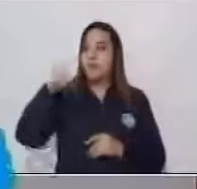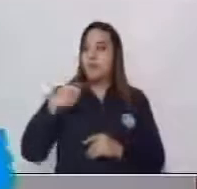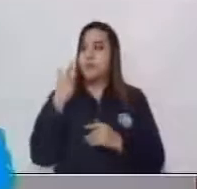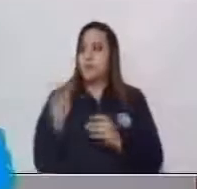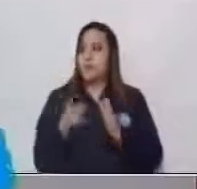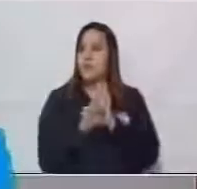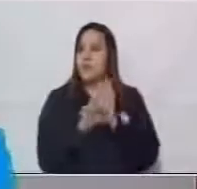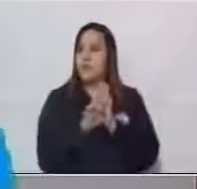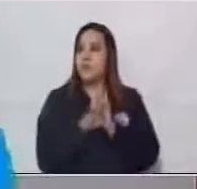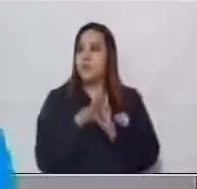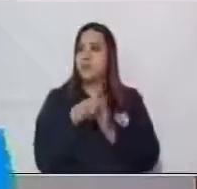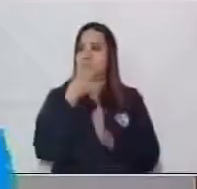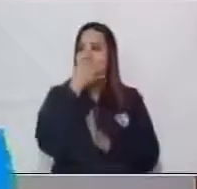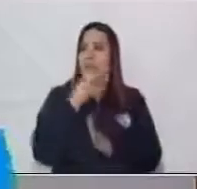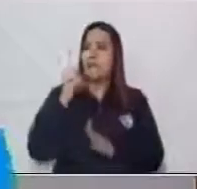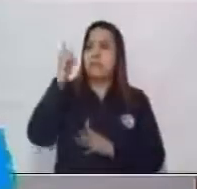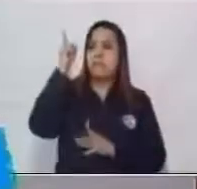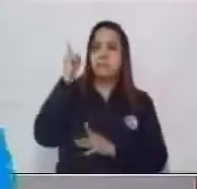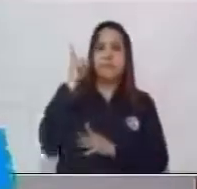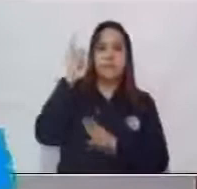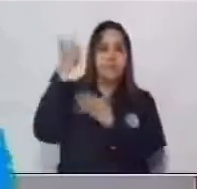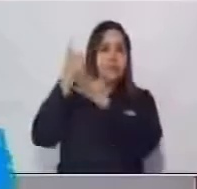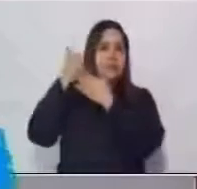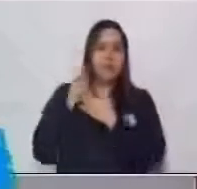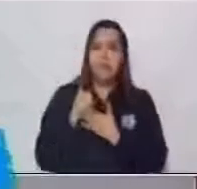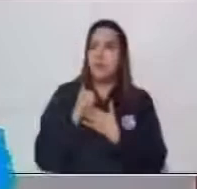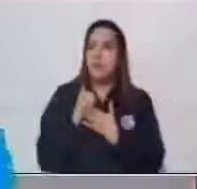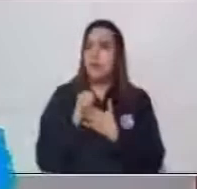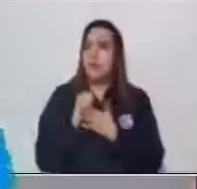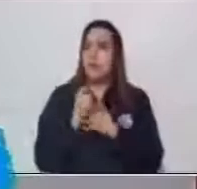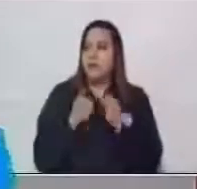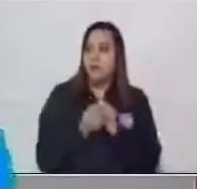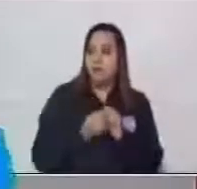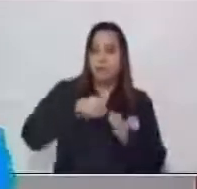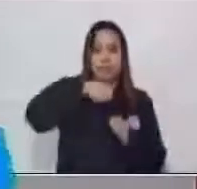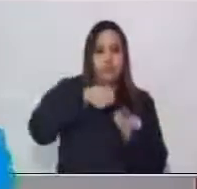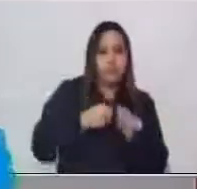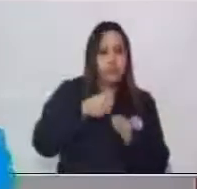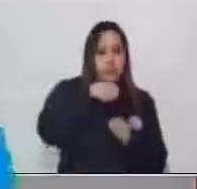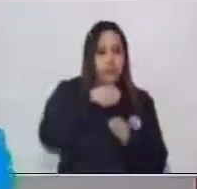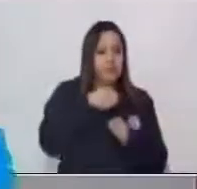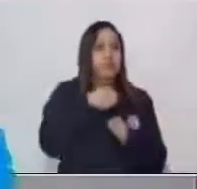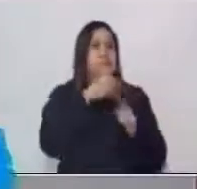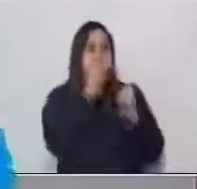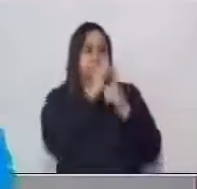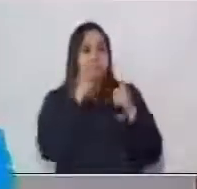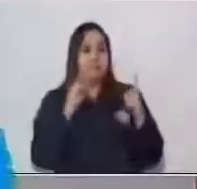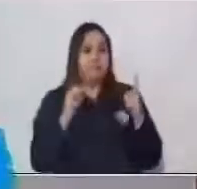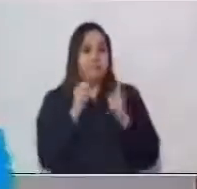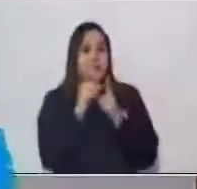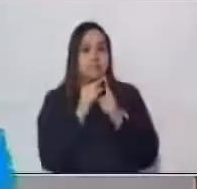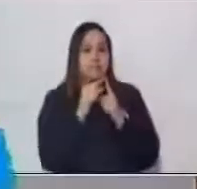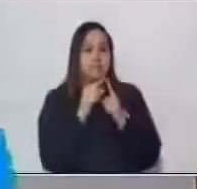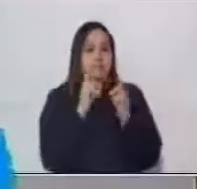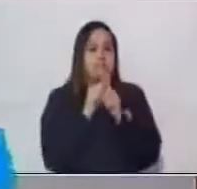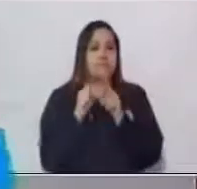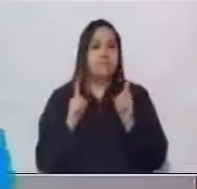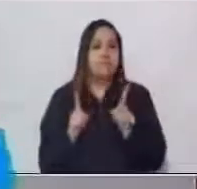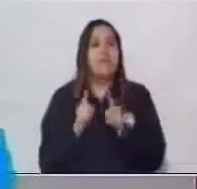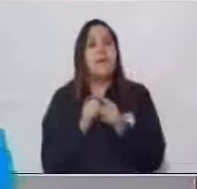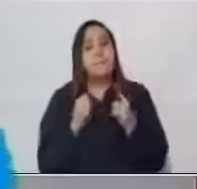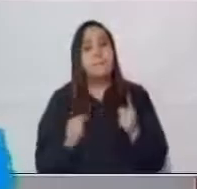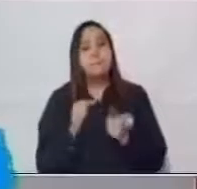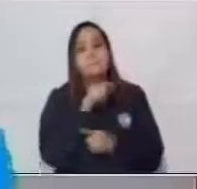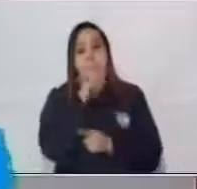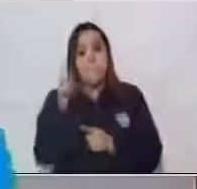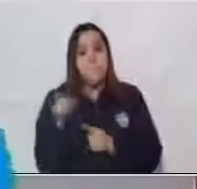y ayuda a sacárselo con un corchete. Acá hay dos oraciones complejas separadas por punto y coma, pero a la vez está